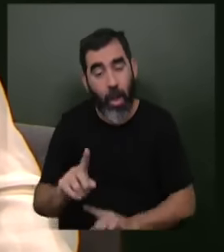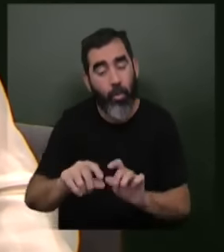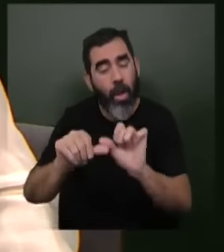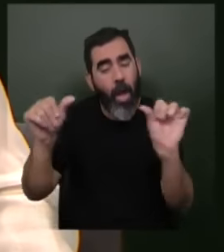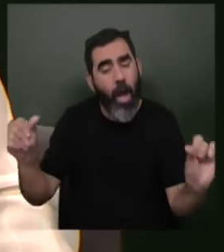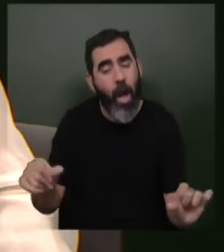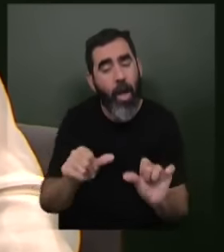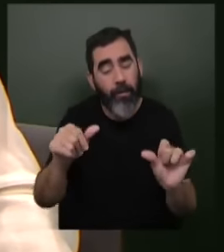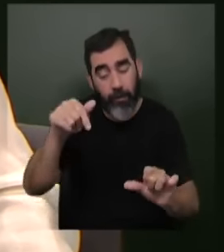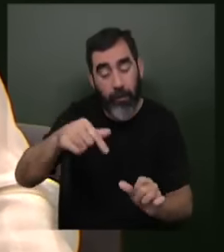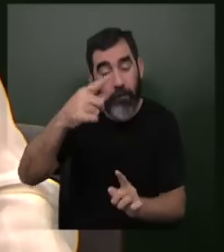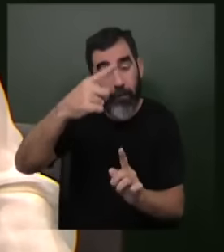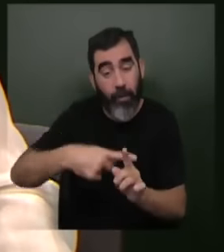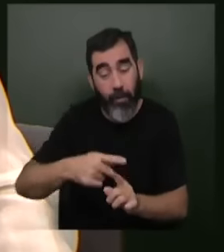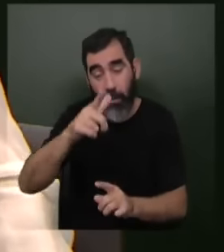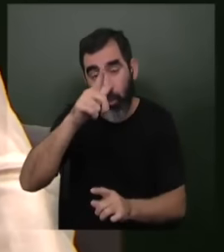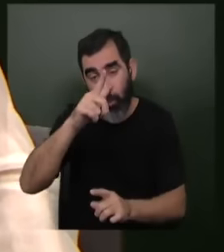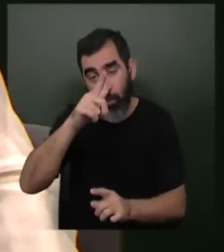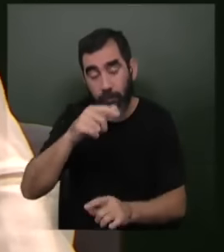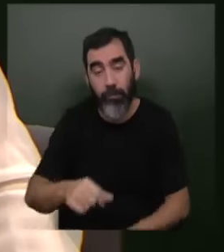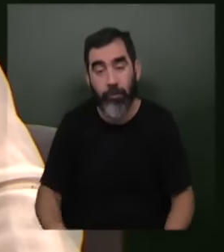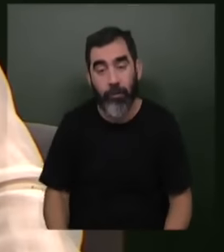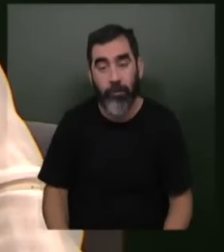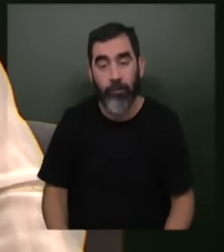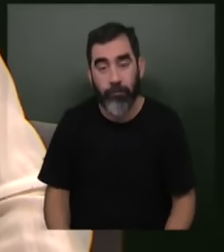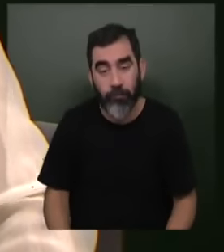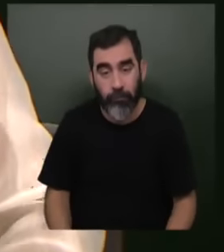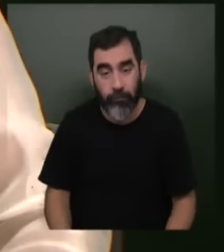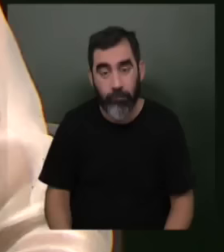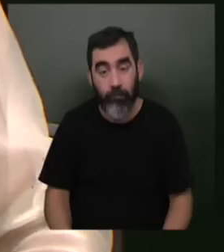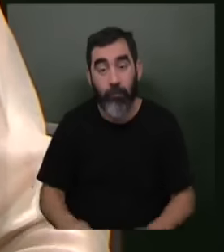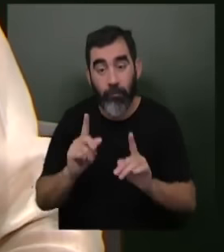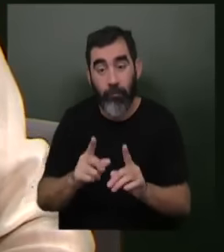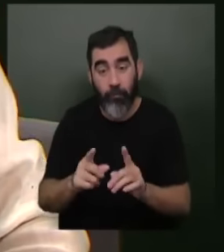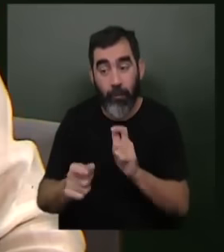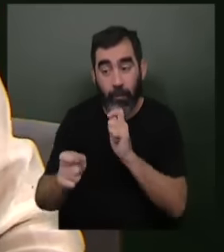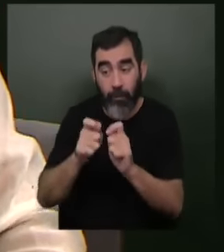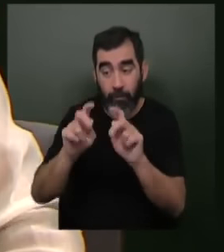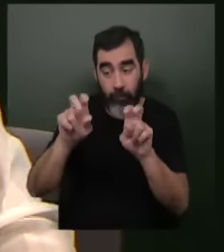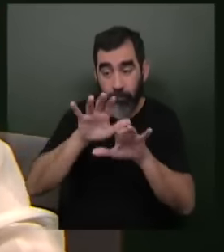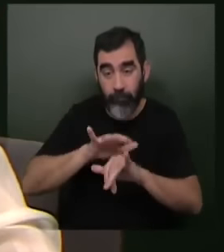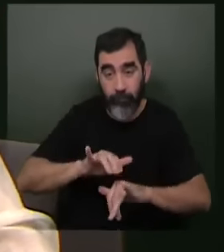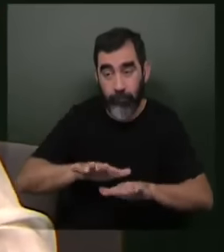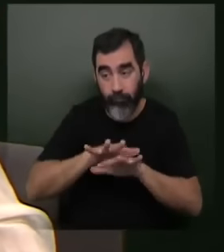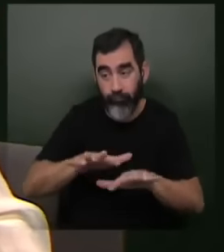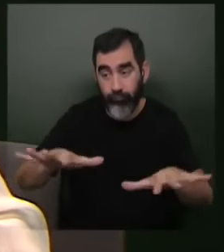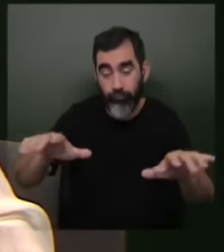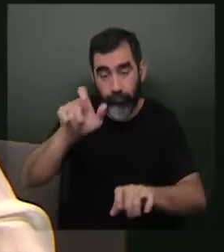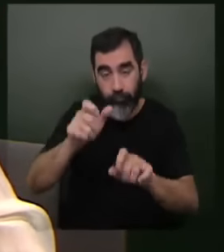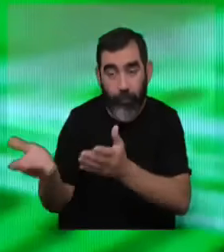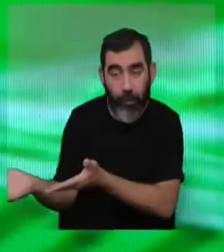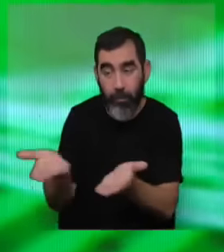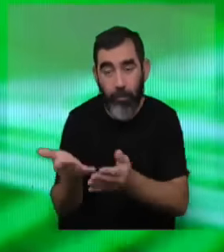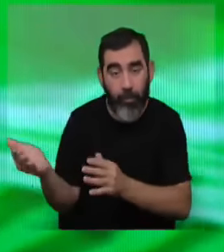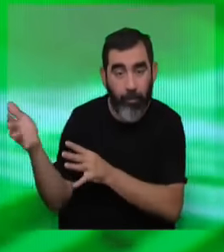actividades principales que tienen para este mes eh que seguramente para poder tener También nosotros eh el tema y y poder invitar a la población a